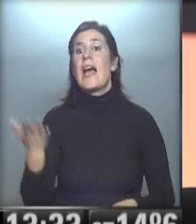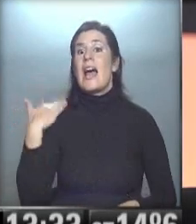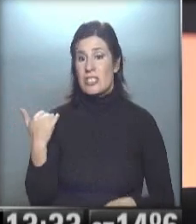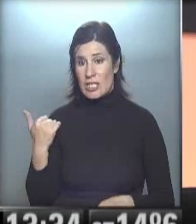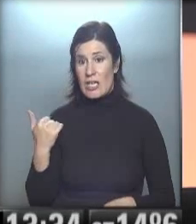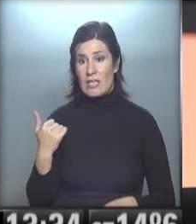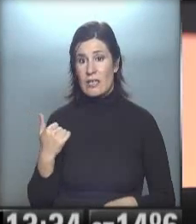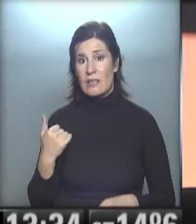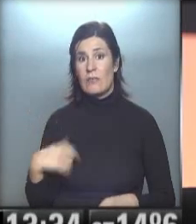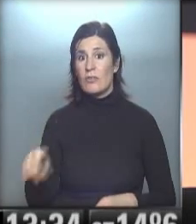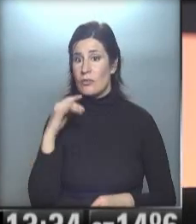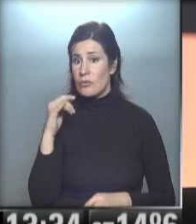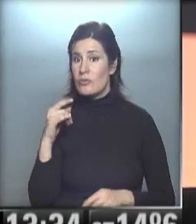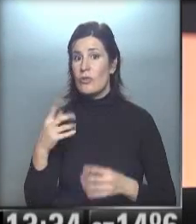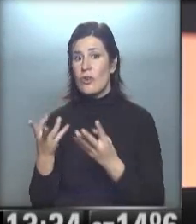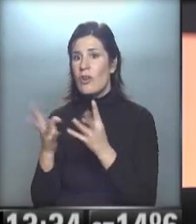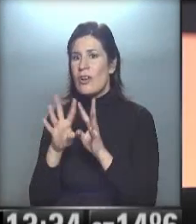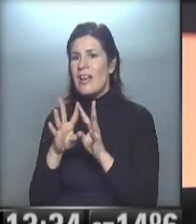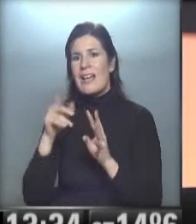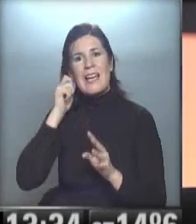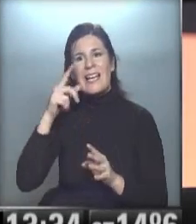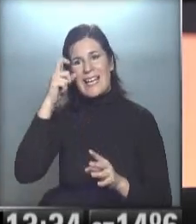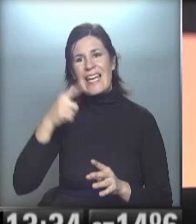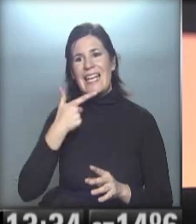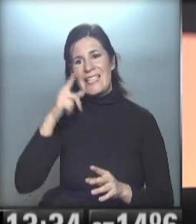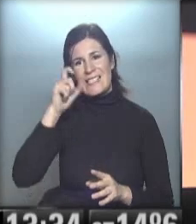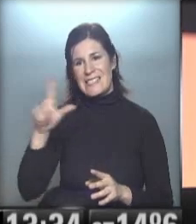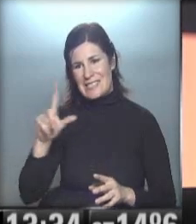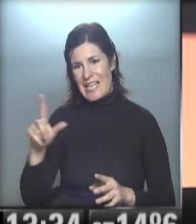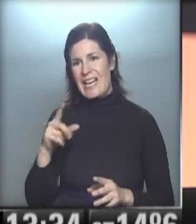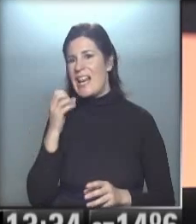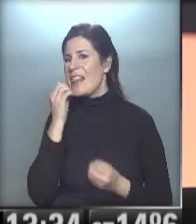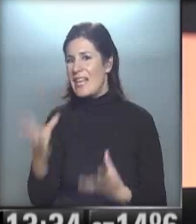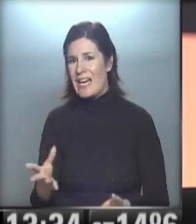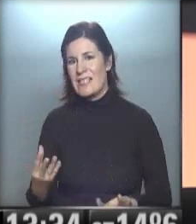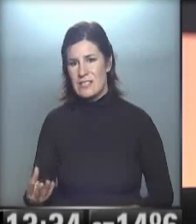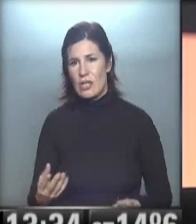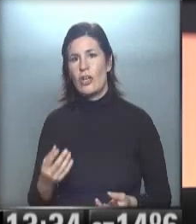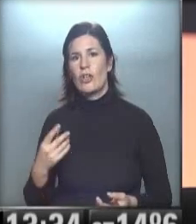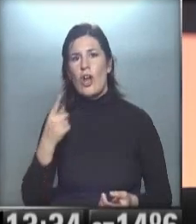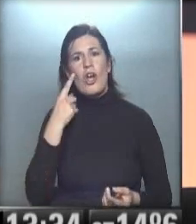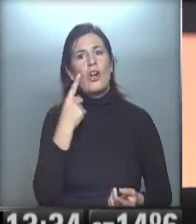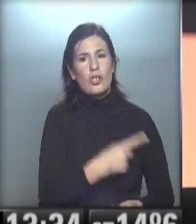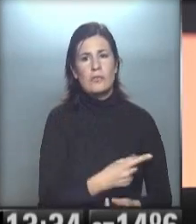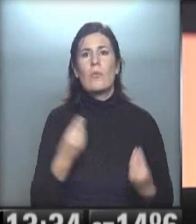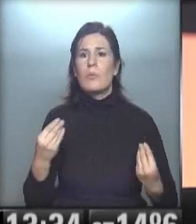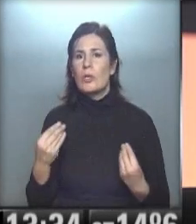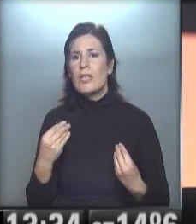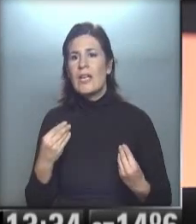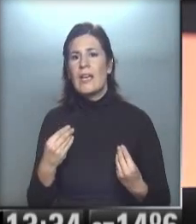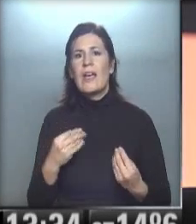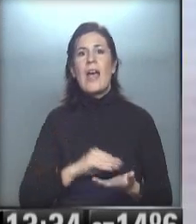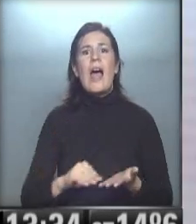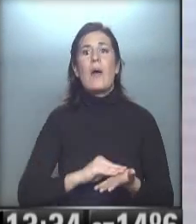a uno de los tramos de la Cámara Gesell. Quiero aclarar esto que es importante. Los tramos los conocimos por la abogada defensora de Benítez, del